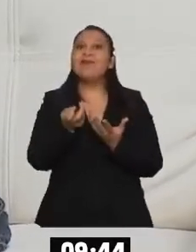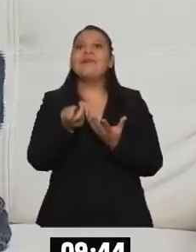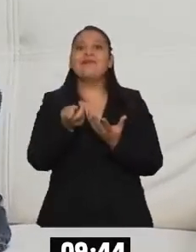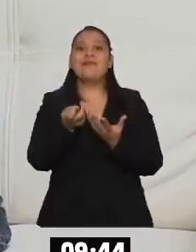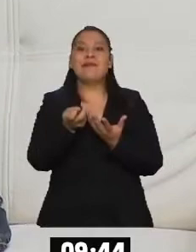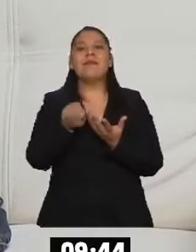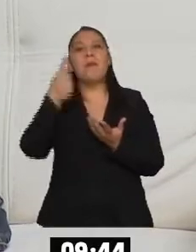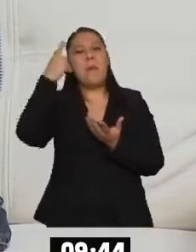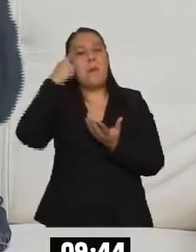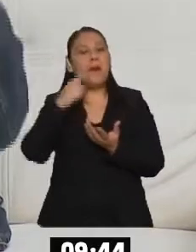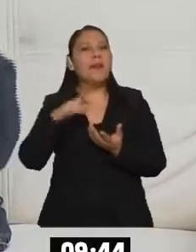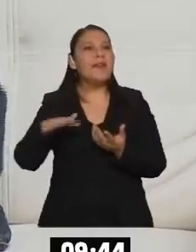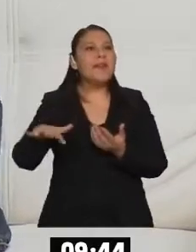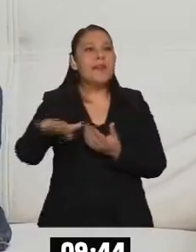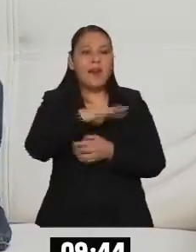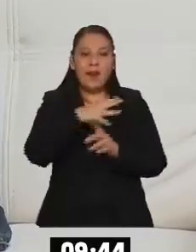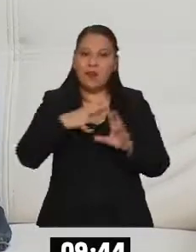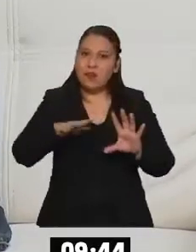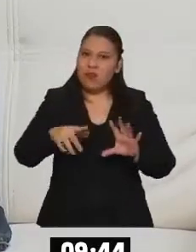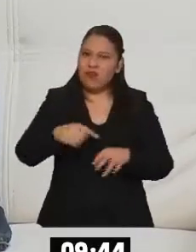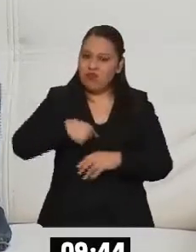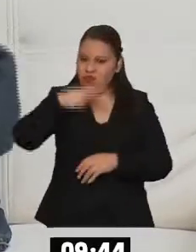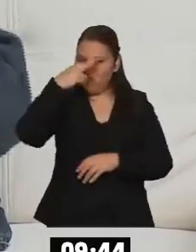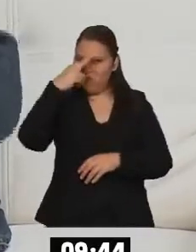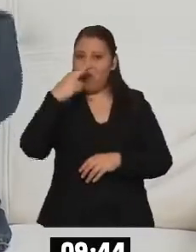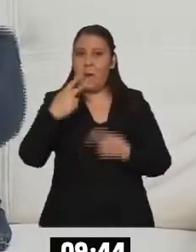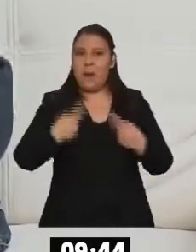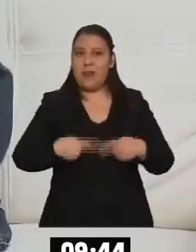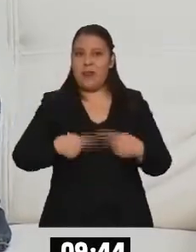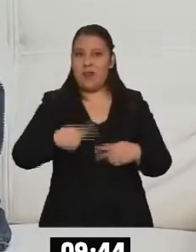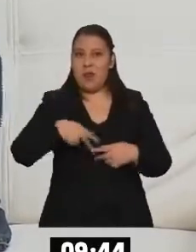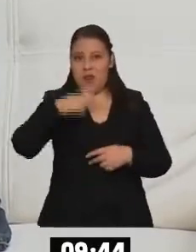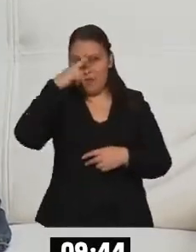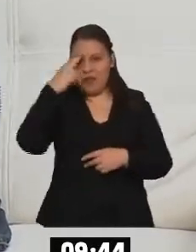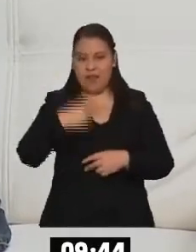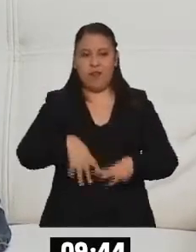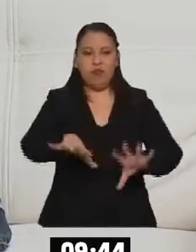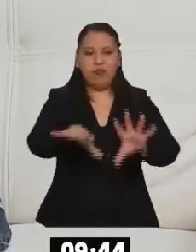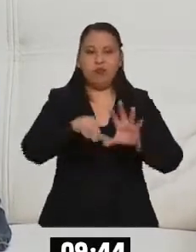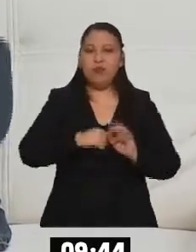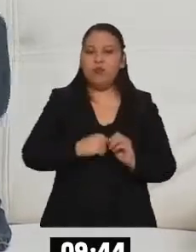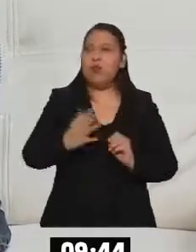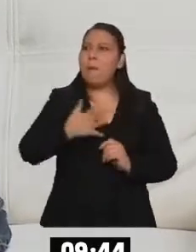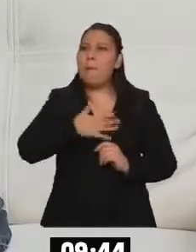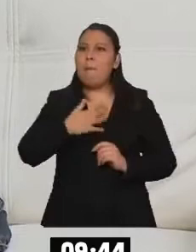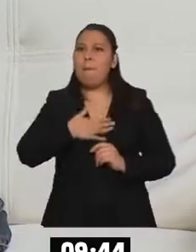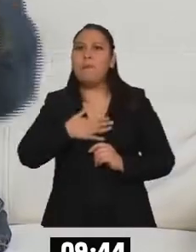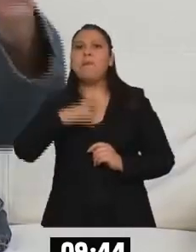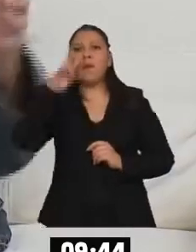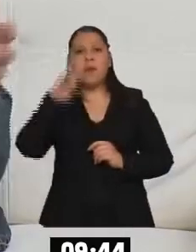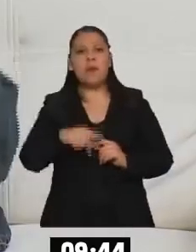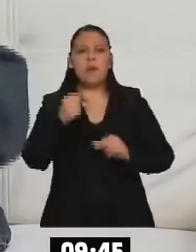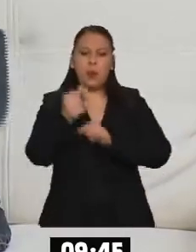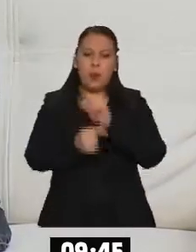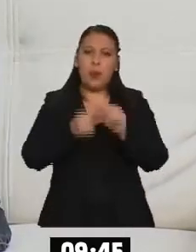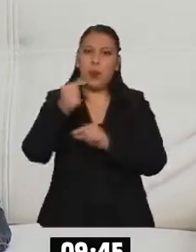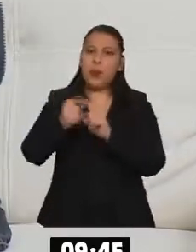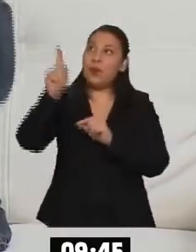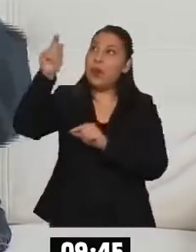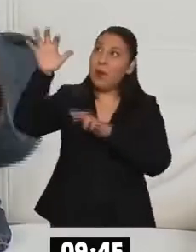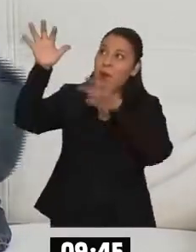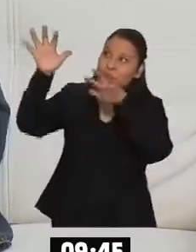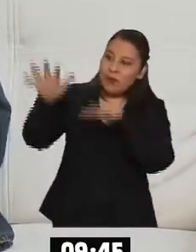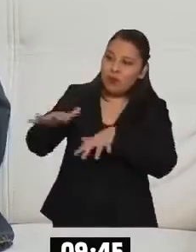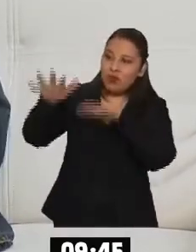campaña de la que nos apropiemos los ciudadanos y que generemos la posibilidad de la cosecha de lluvia